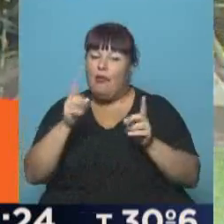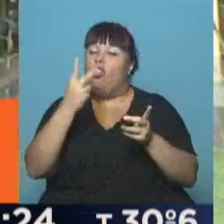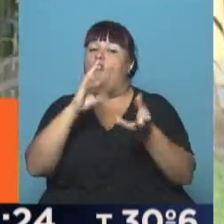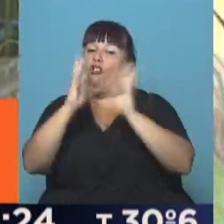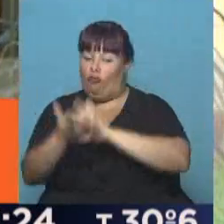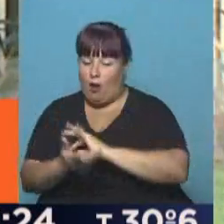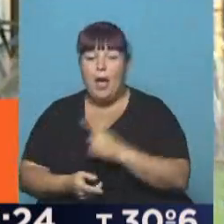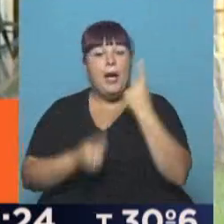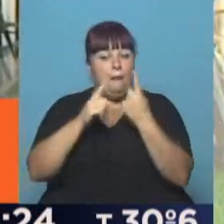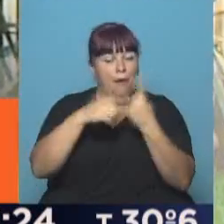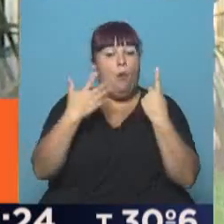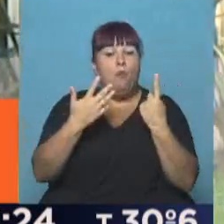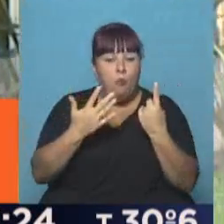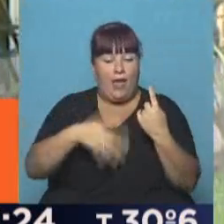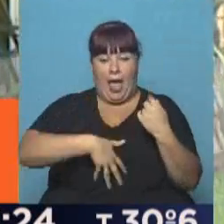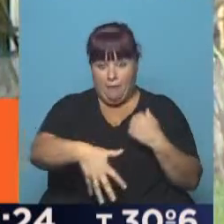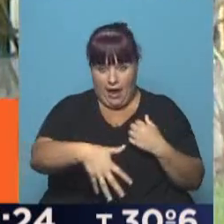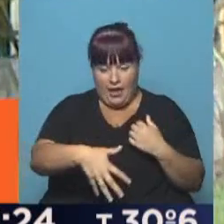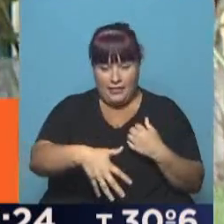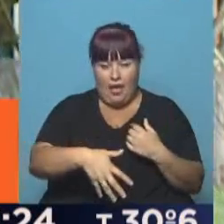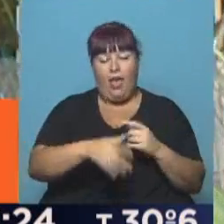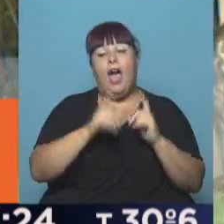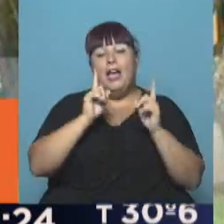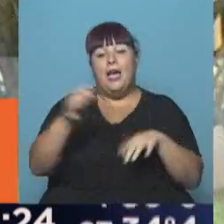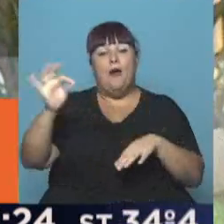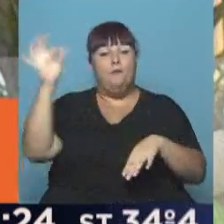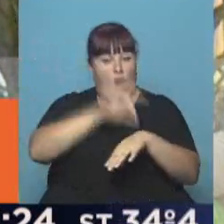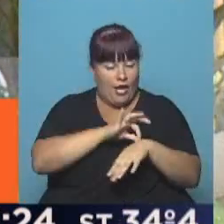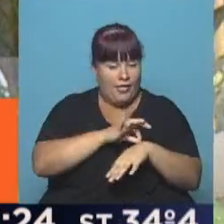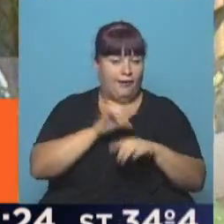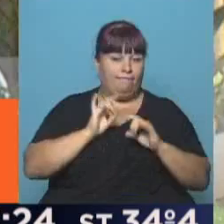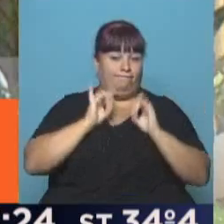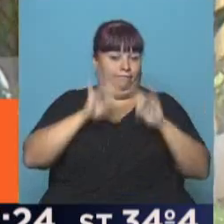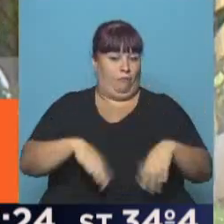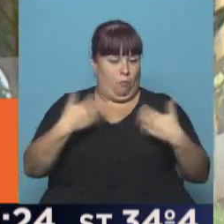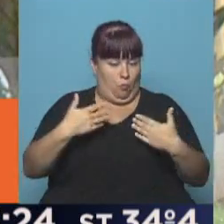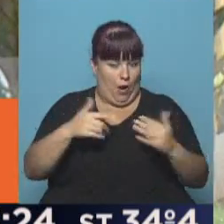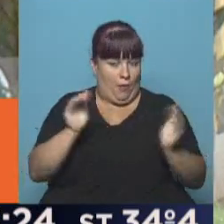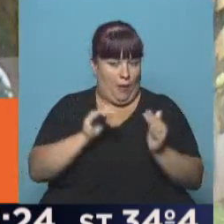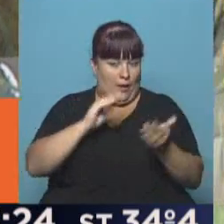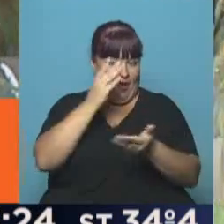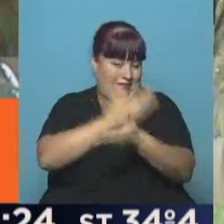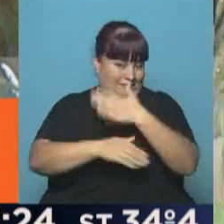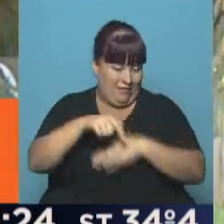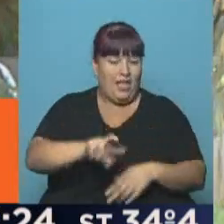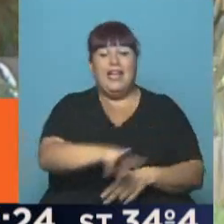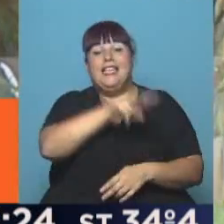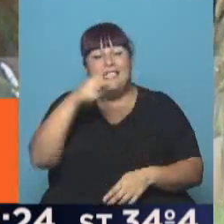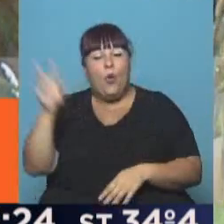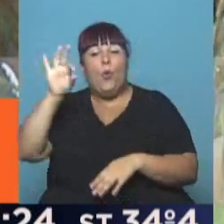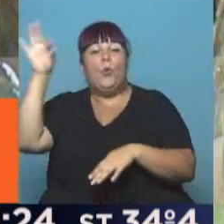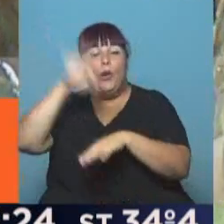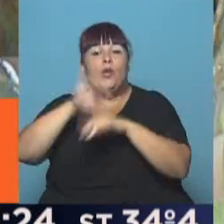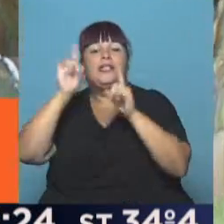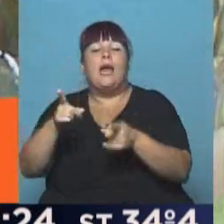la primera se puede embarazar y la pica un mosquito y poder tener las consecuencias en la criatura y la segunda es que el virus del